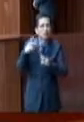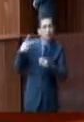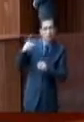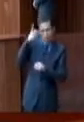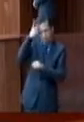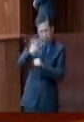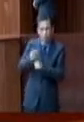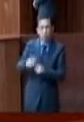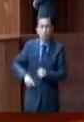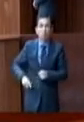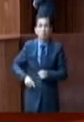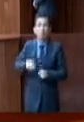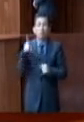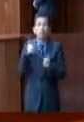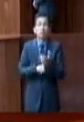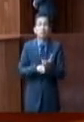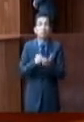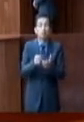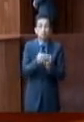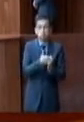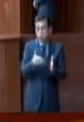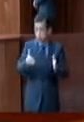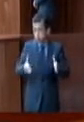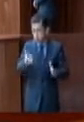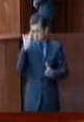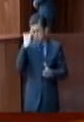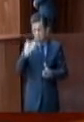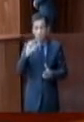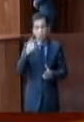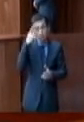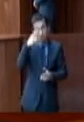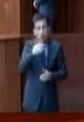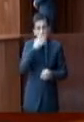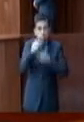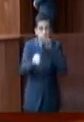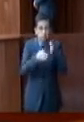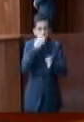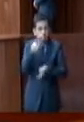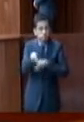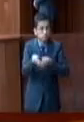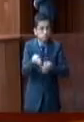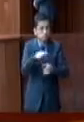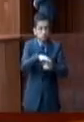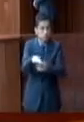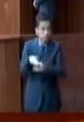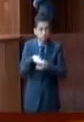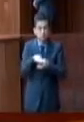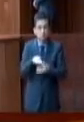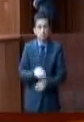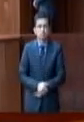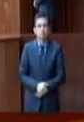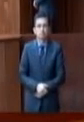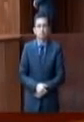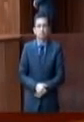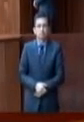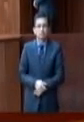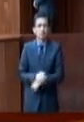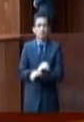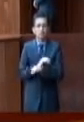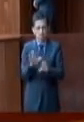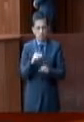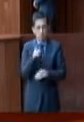insertos en una época que es de campaña entonces si si bien es cierto los